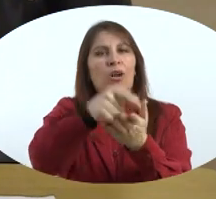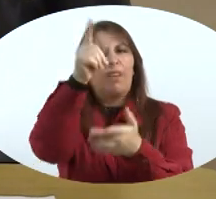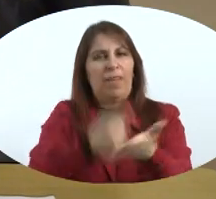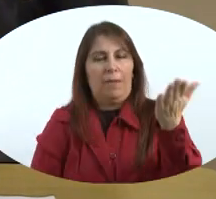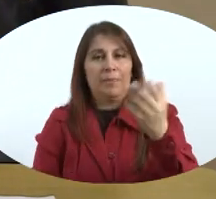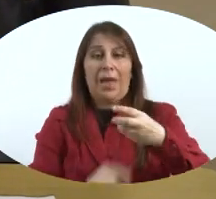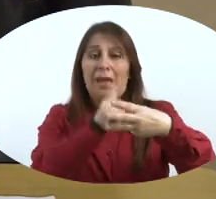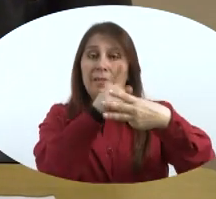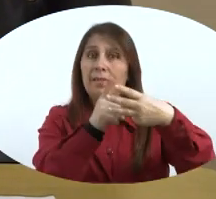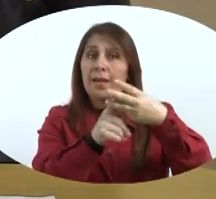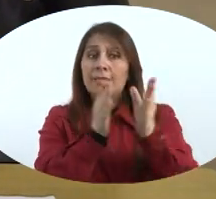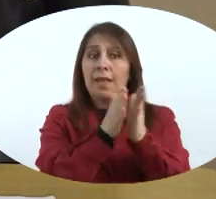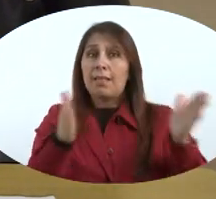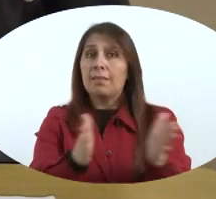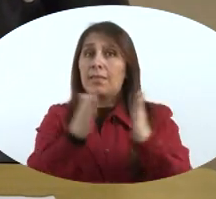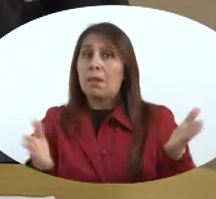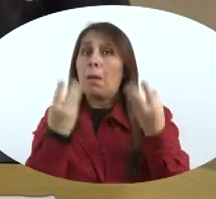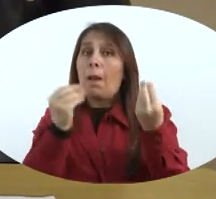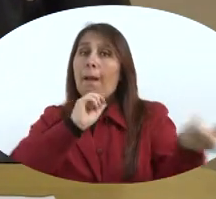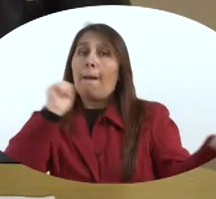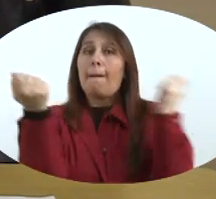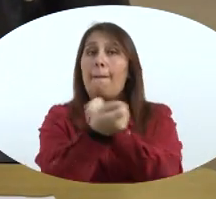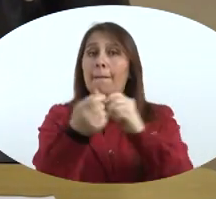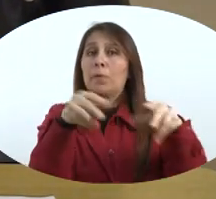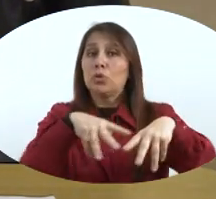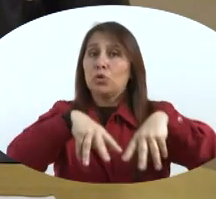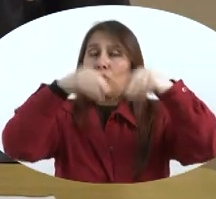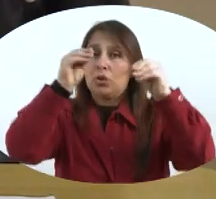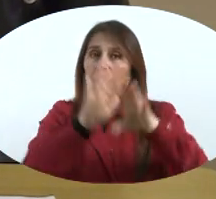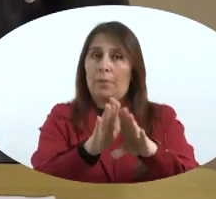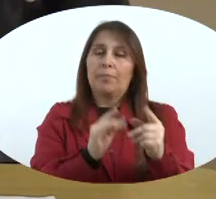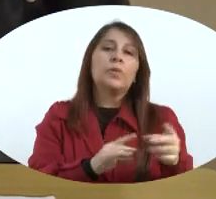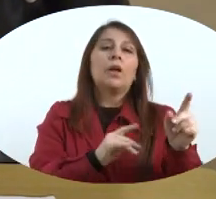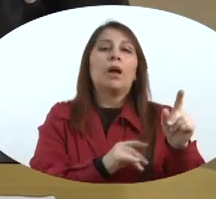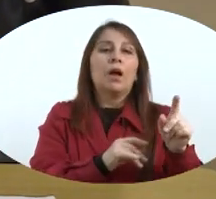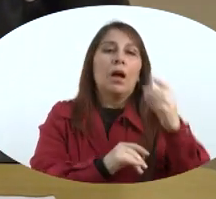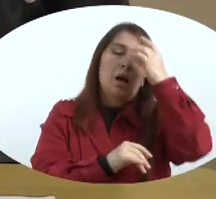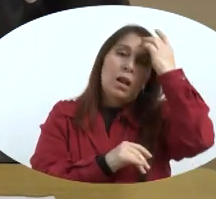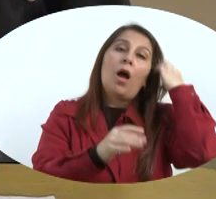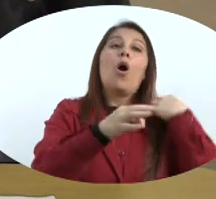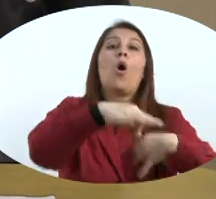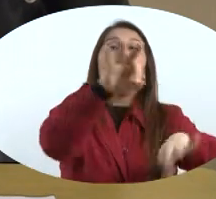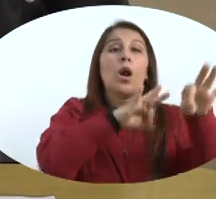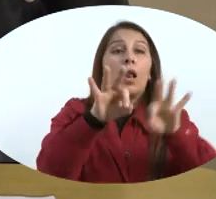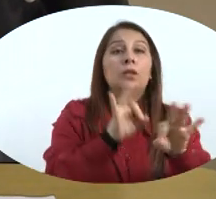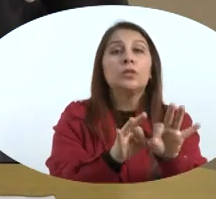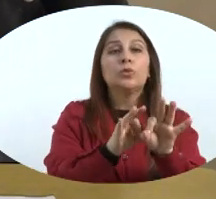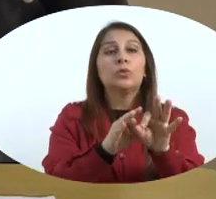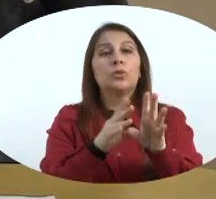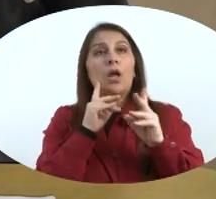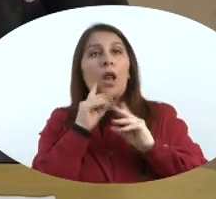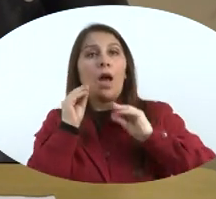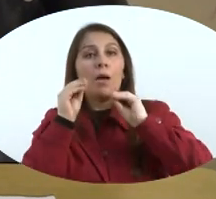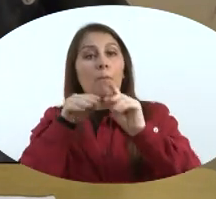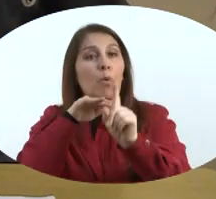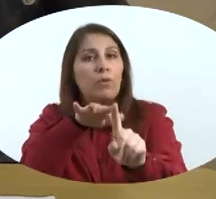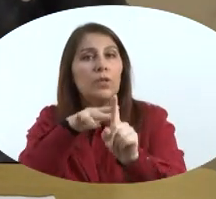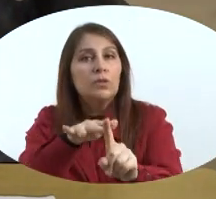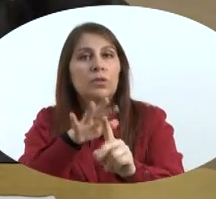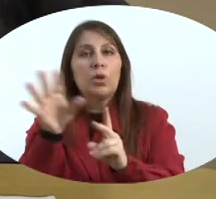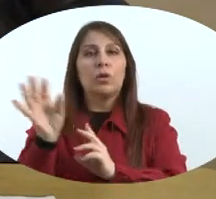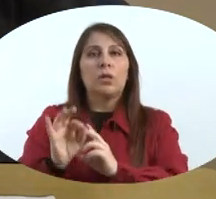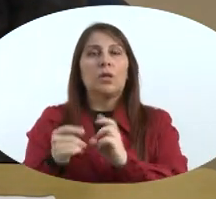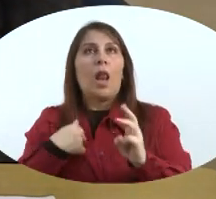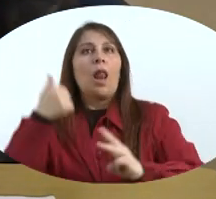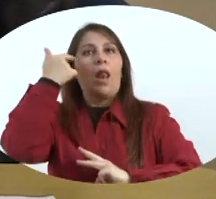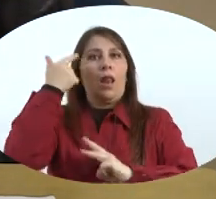para la transformación de la sociedad que es la formación la organización y la movilización y nosotros como futuros docentes tenemos una